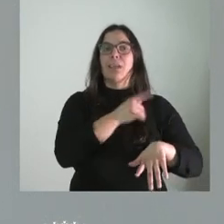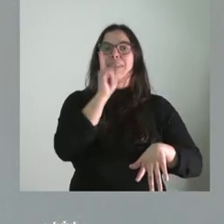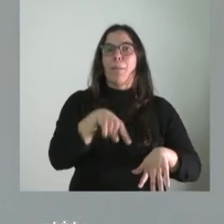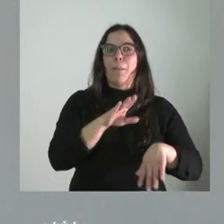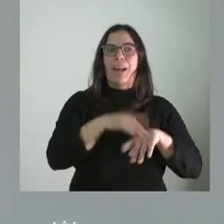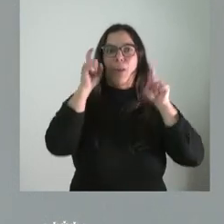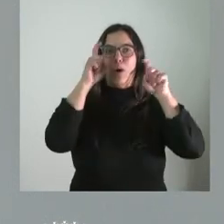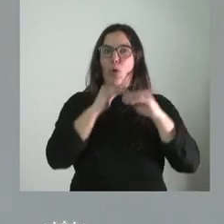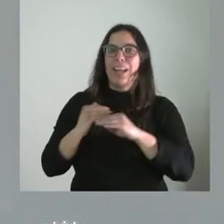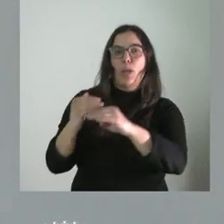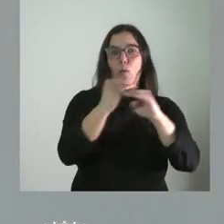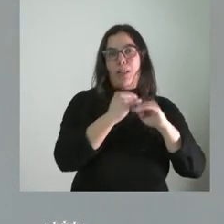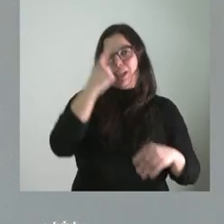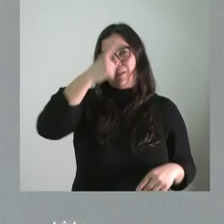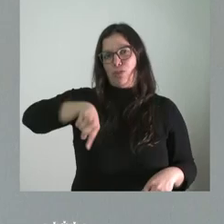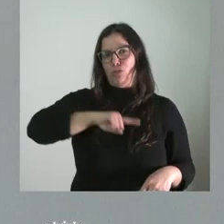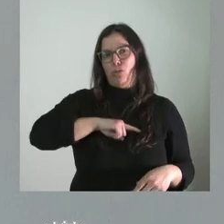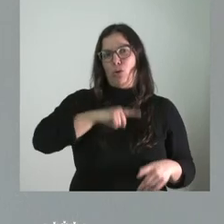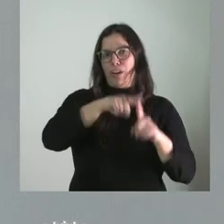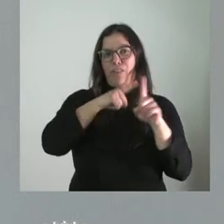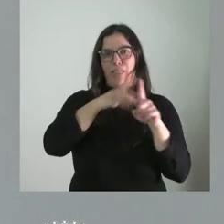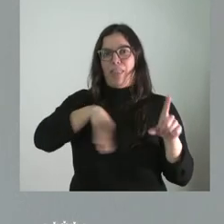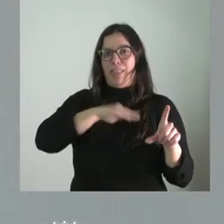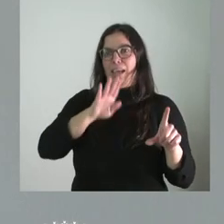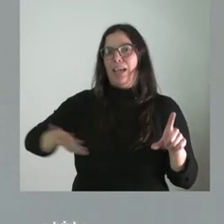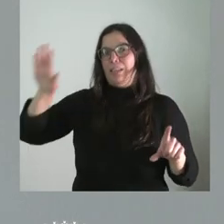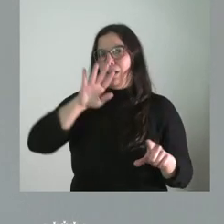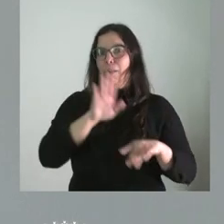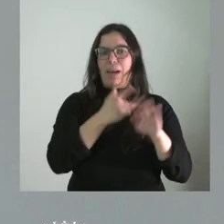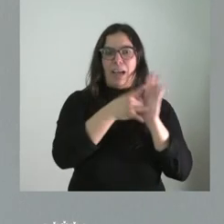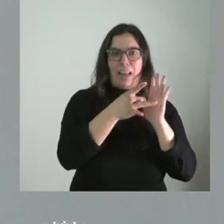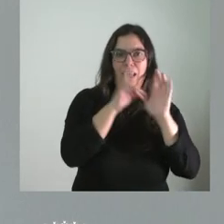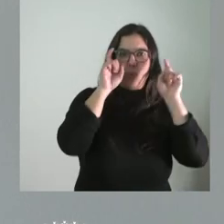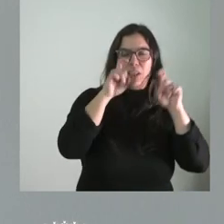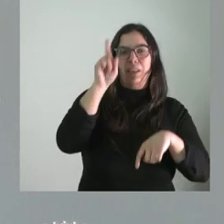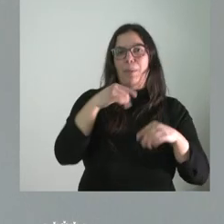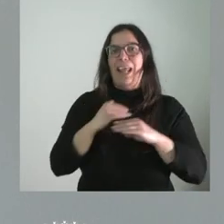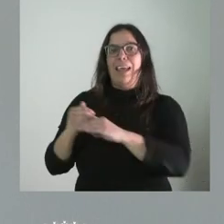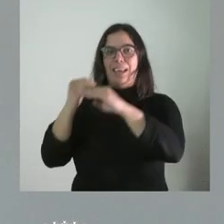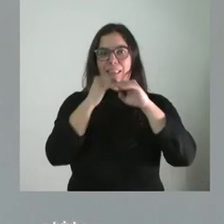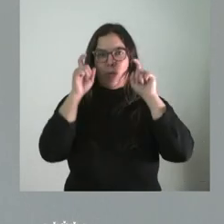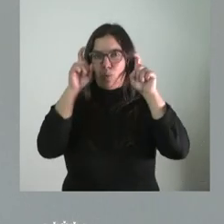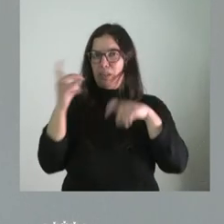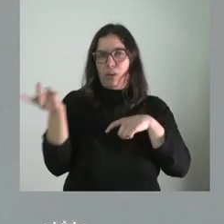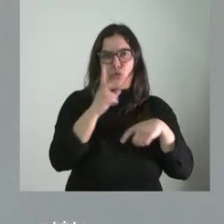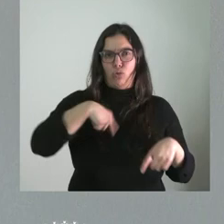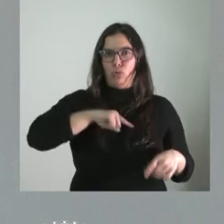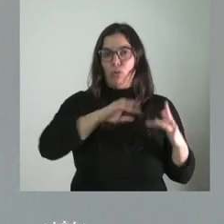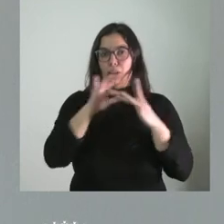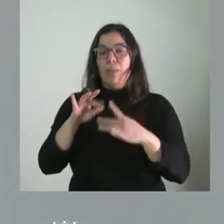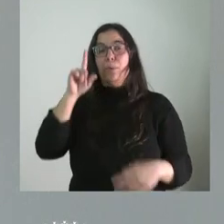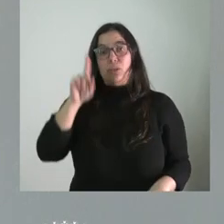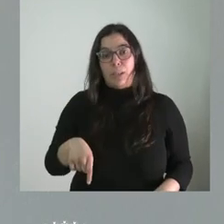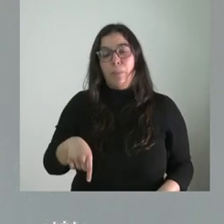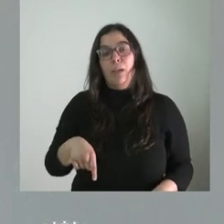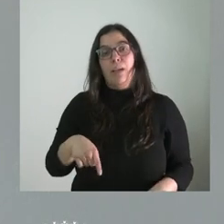donde saben ustedes el casting referencia dentro de España no solamente en calidad educativa sino también en equidad de esa educación sino es un